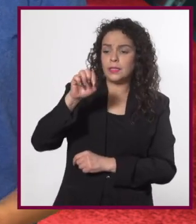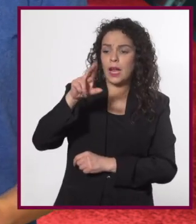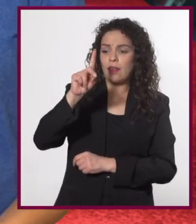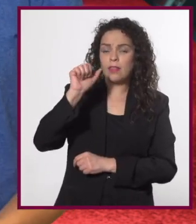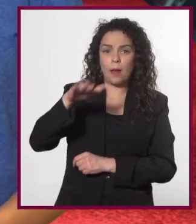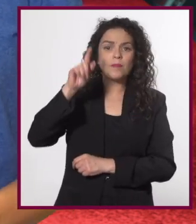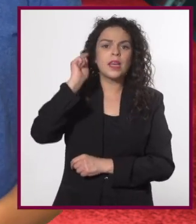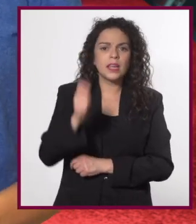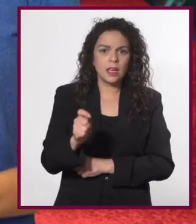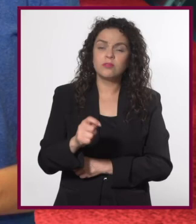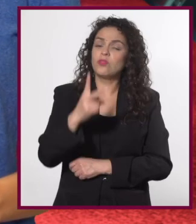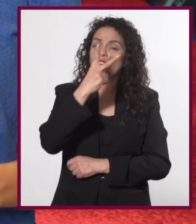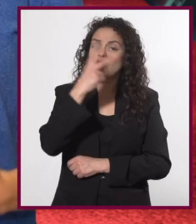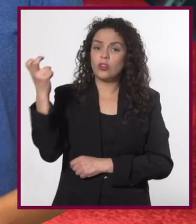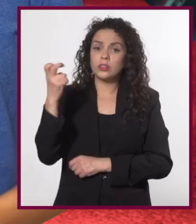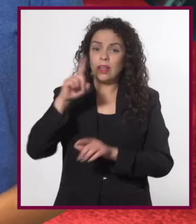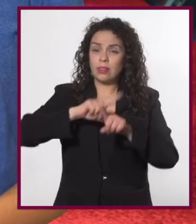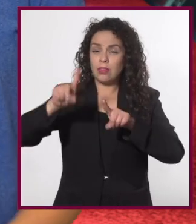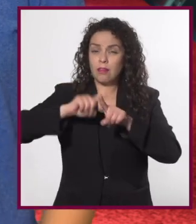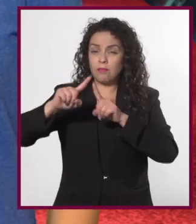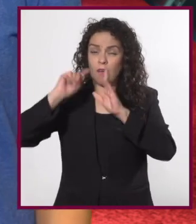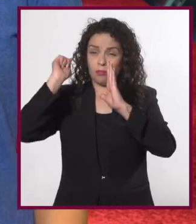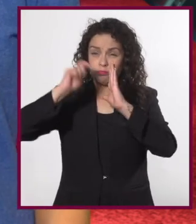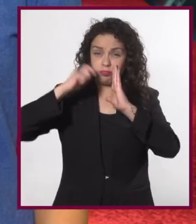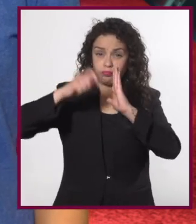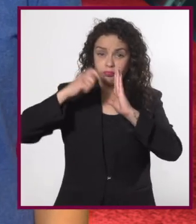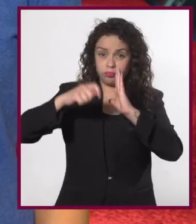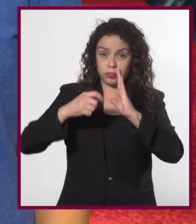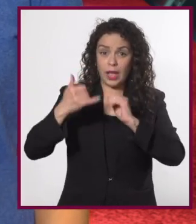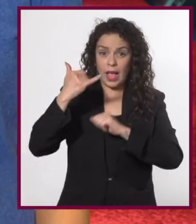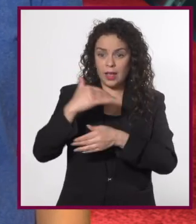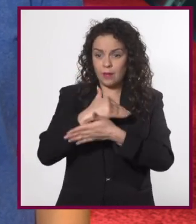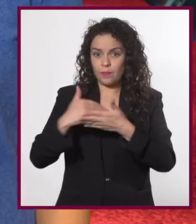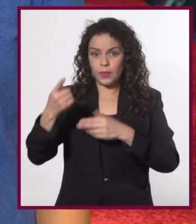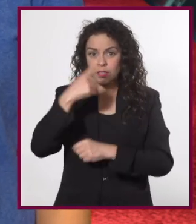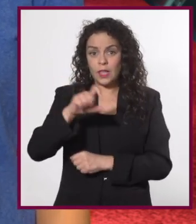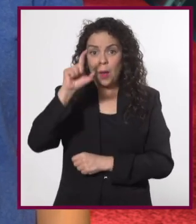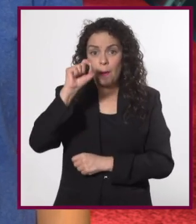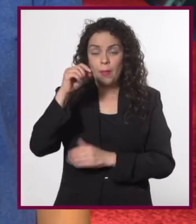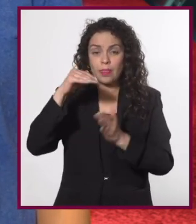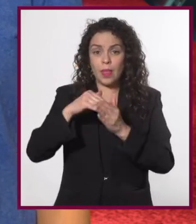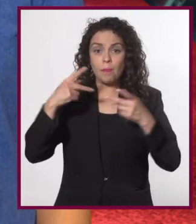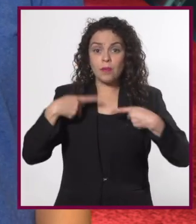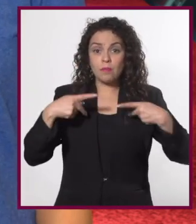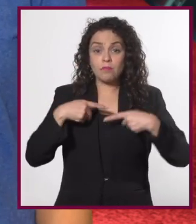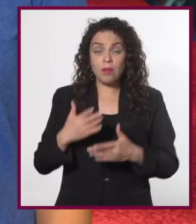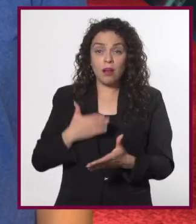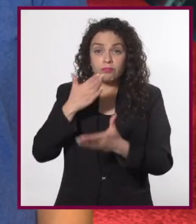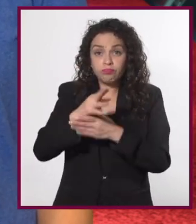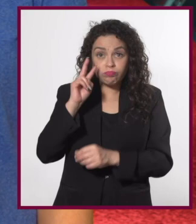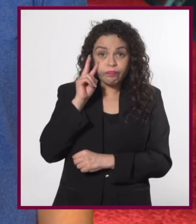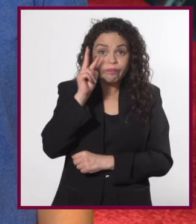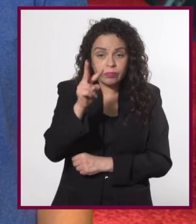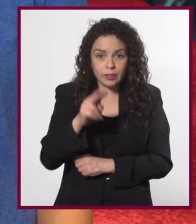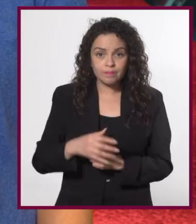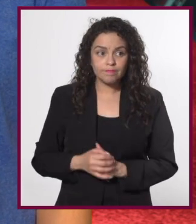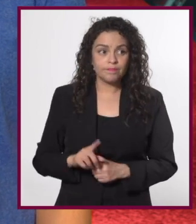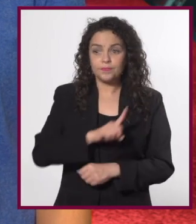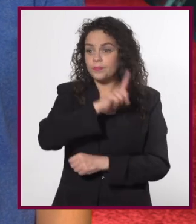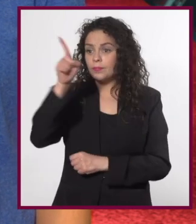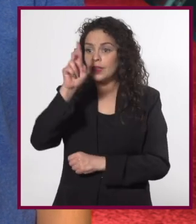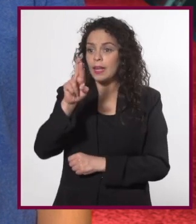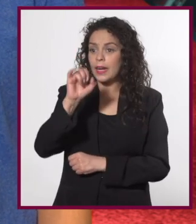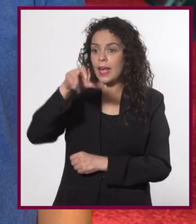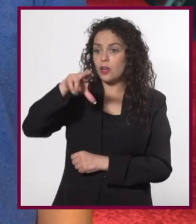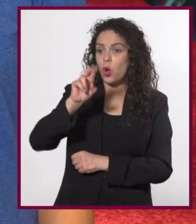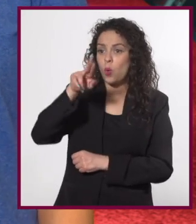una programación de más de 200 filmes y una media de 120,000 asistentes. En Reino Unido, el